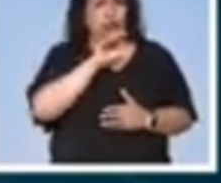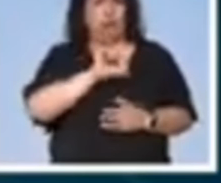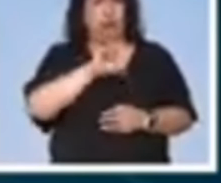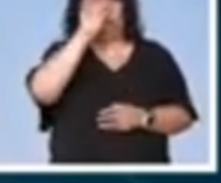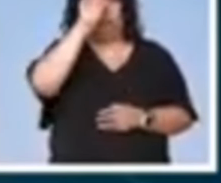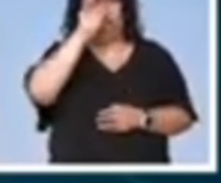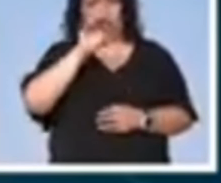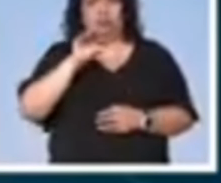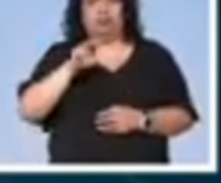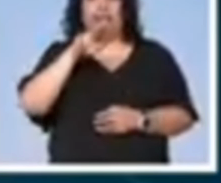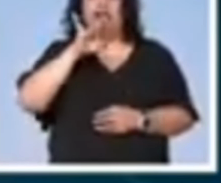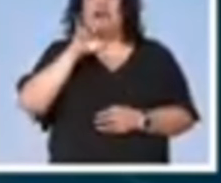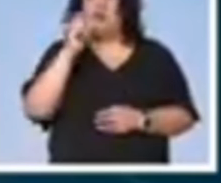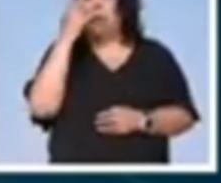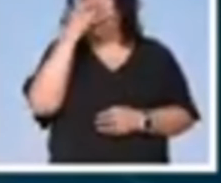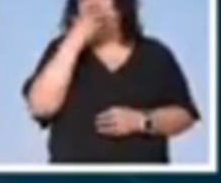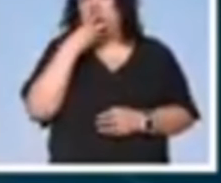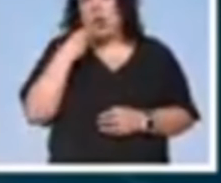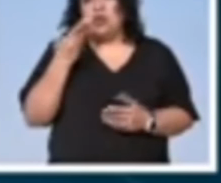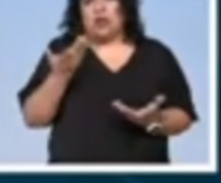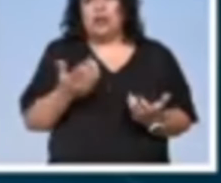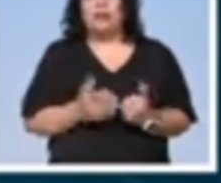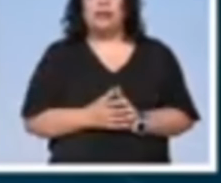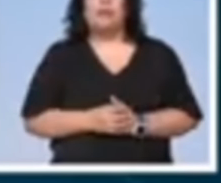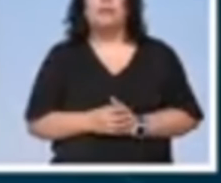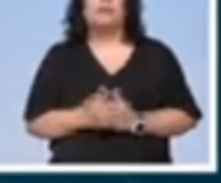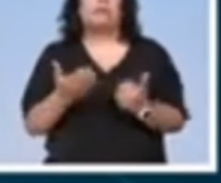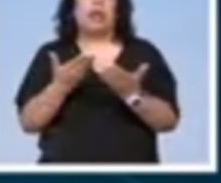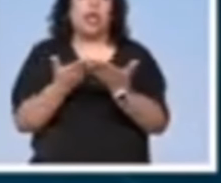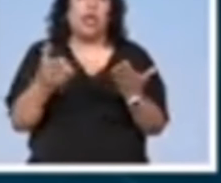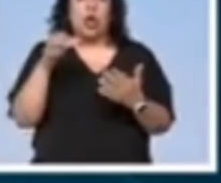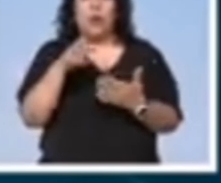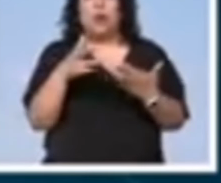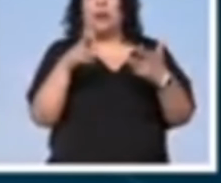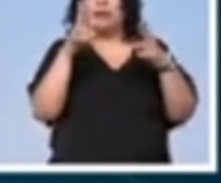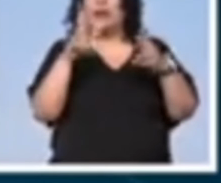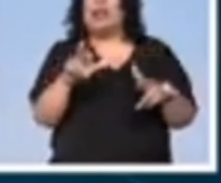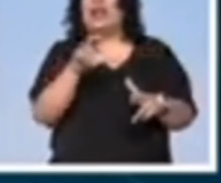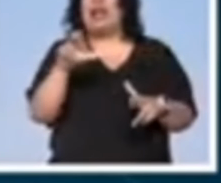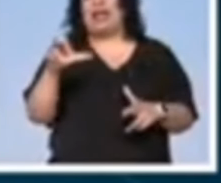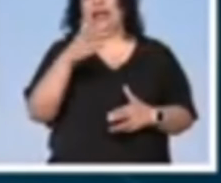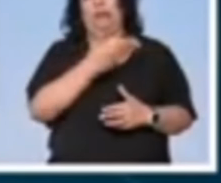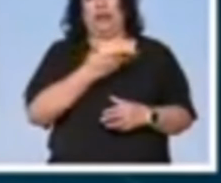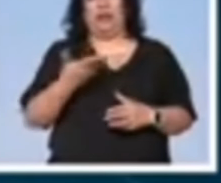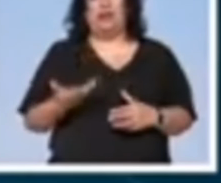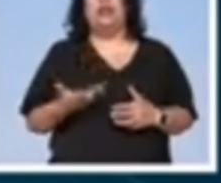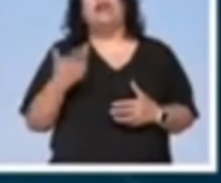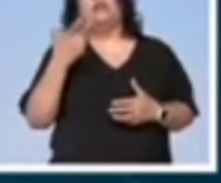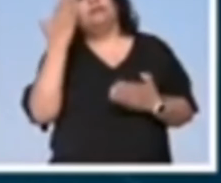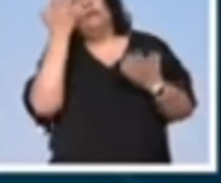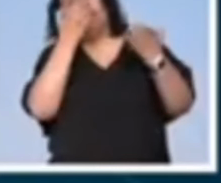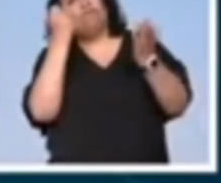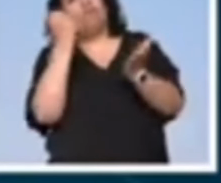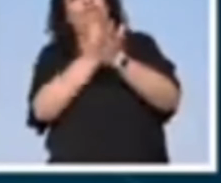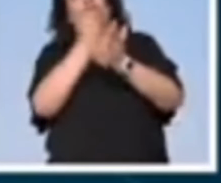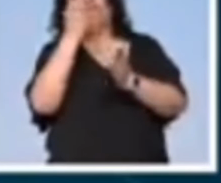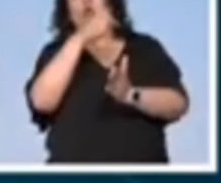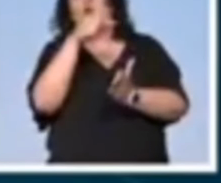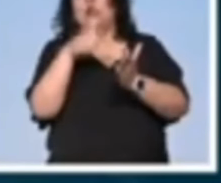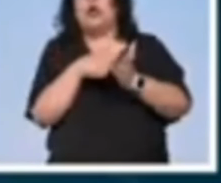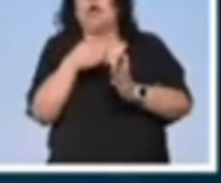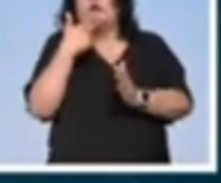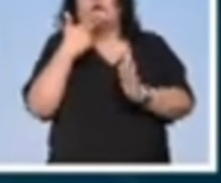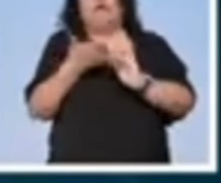nichos y que esté muy bonita su lápida. Actualmente, el representante del Ejecutivo estudia un decreto para declarar zona